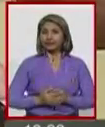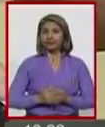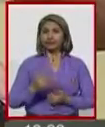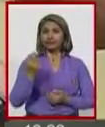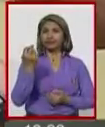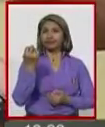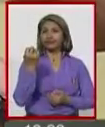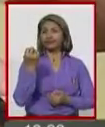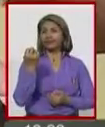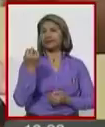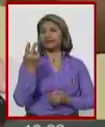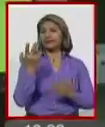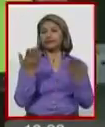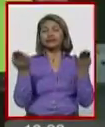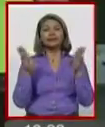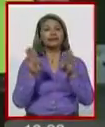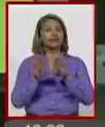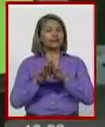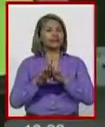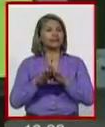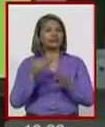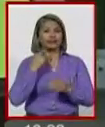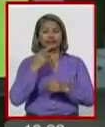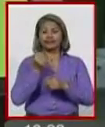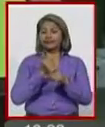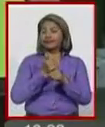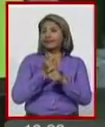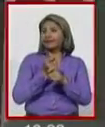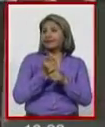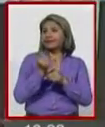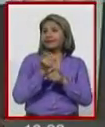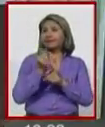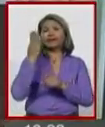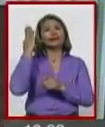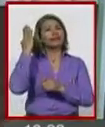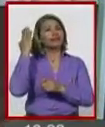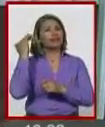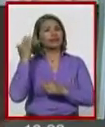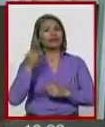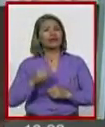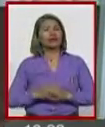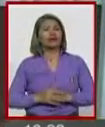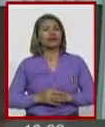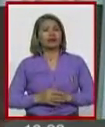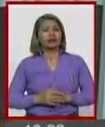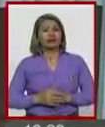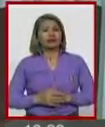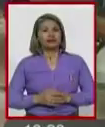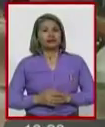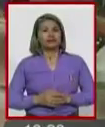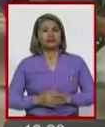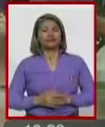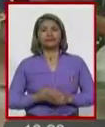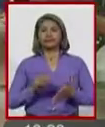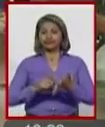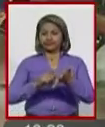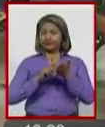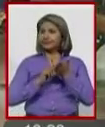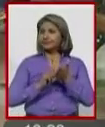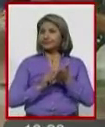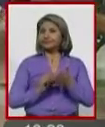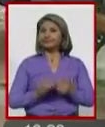colegios? 12 cerraron el año pasado. Pone en riesgo porque además de eso hay la